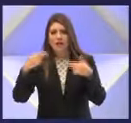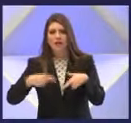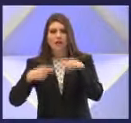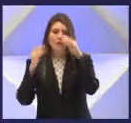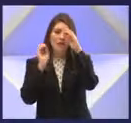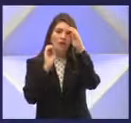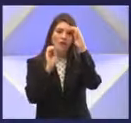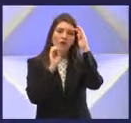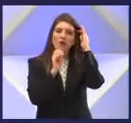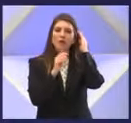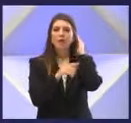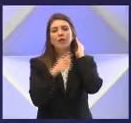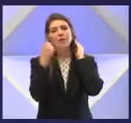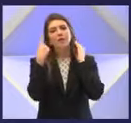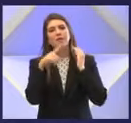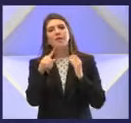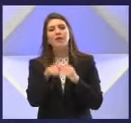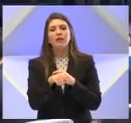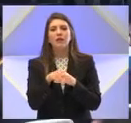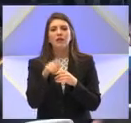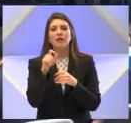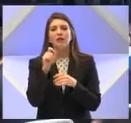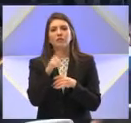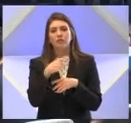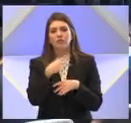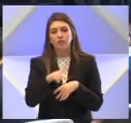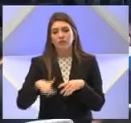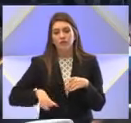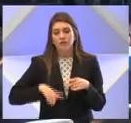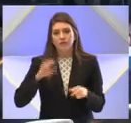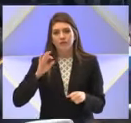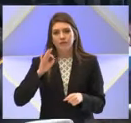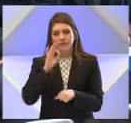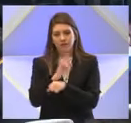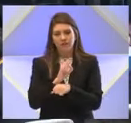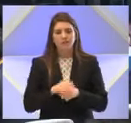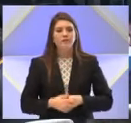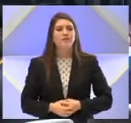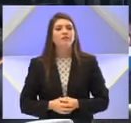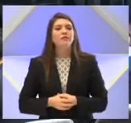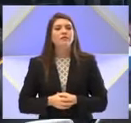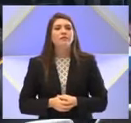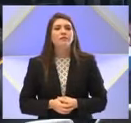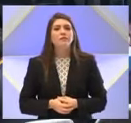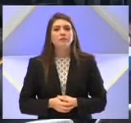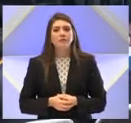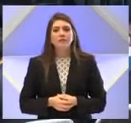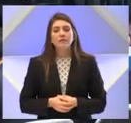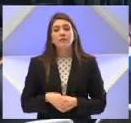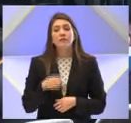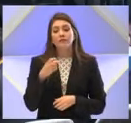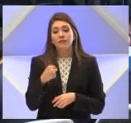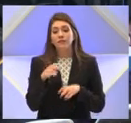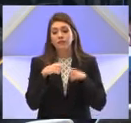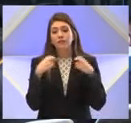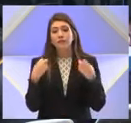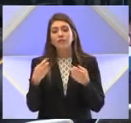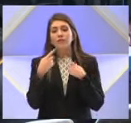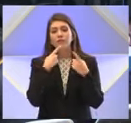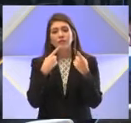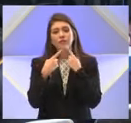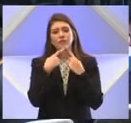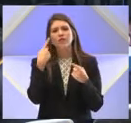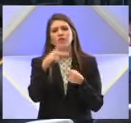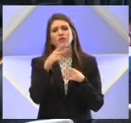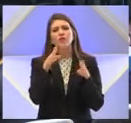inclusión desde el estado y si esta mesa se trata de visión de la academia